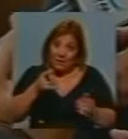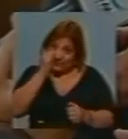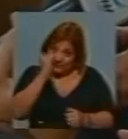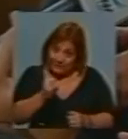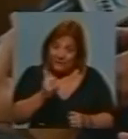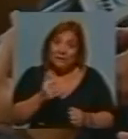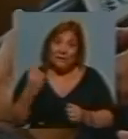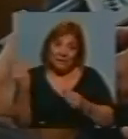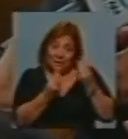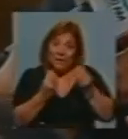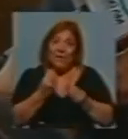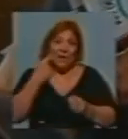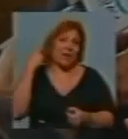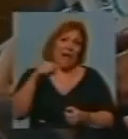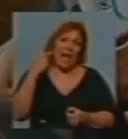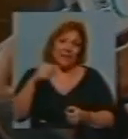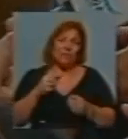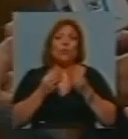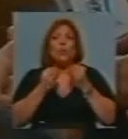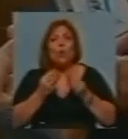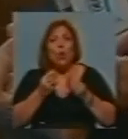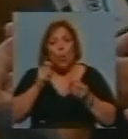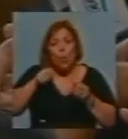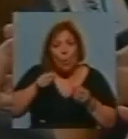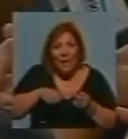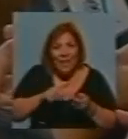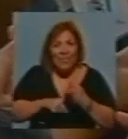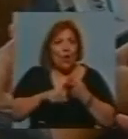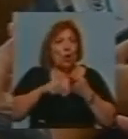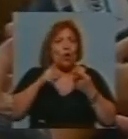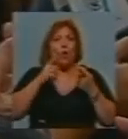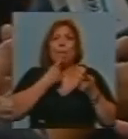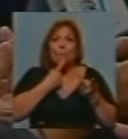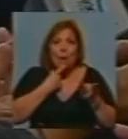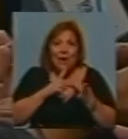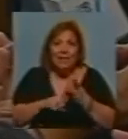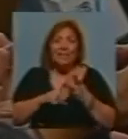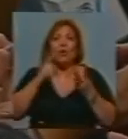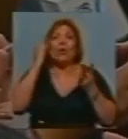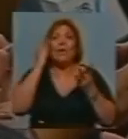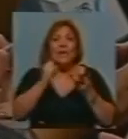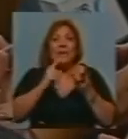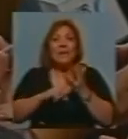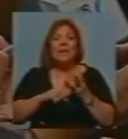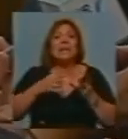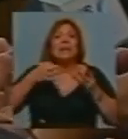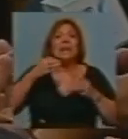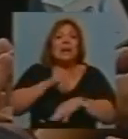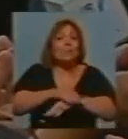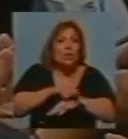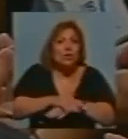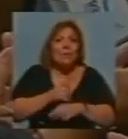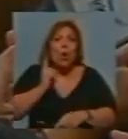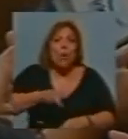se conseguían efectos muy negativos del punto de vista jurídico, del punto de vista político e incluso de los deberes específicos de